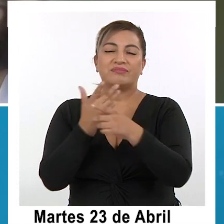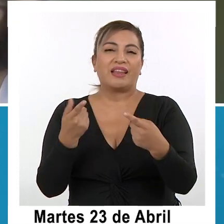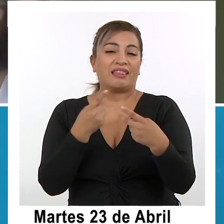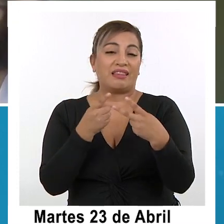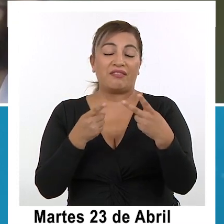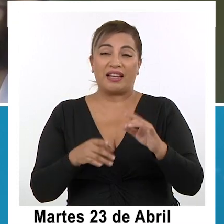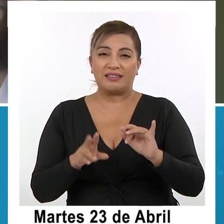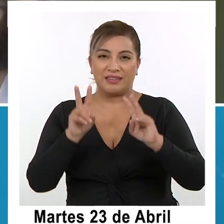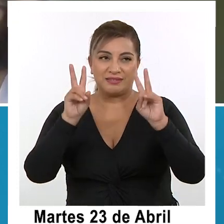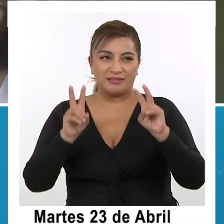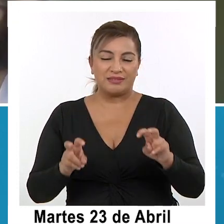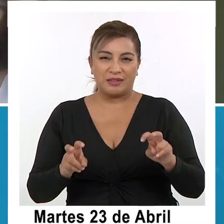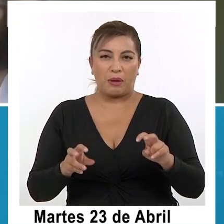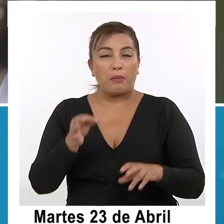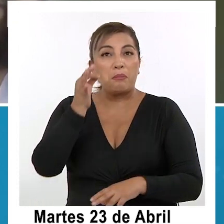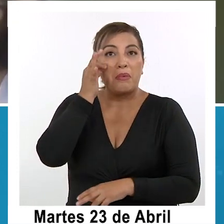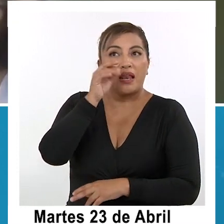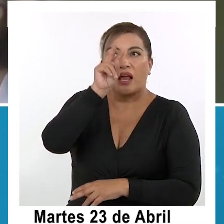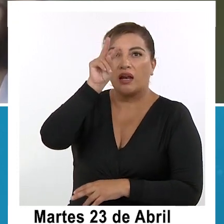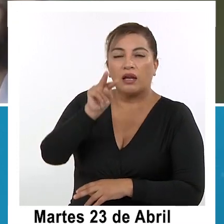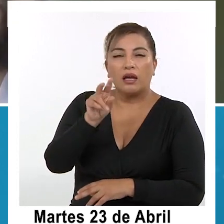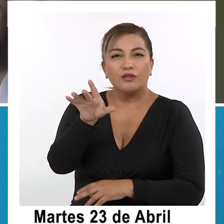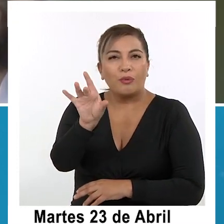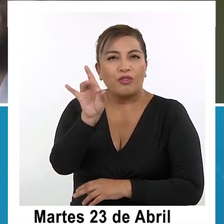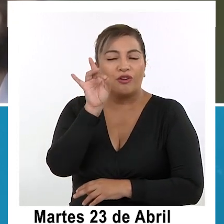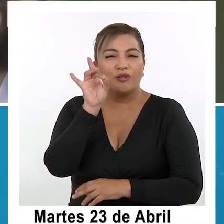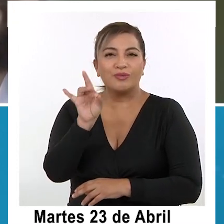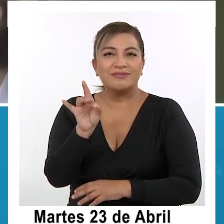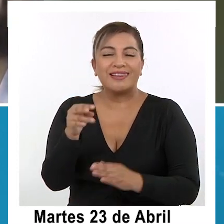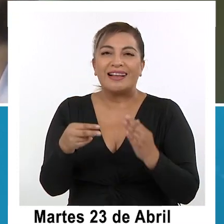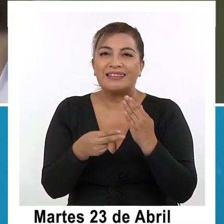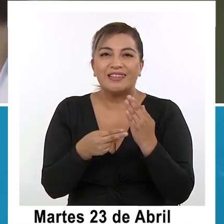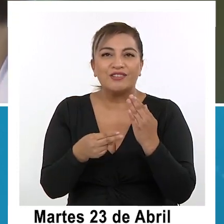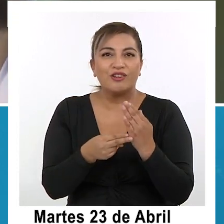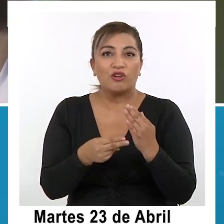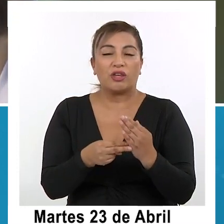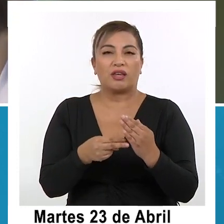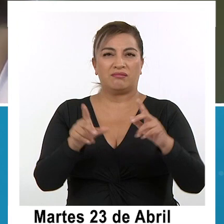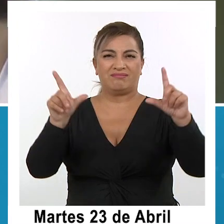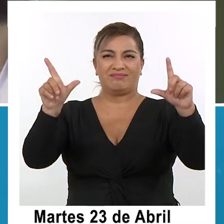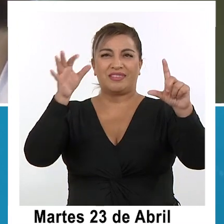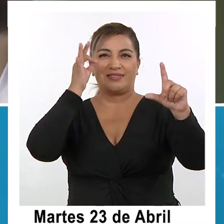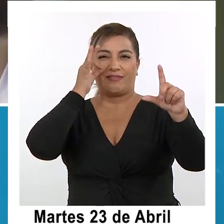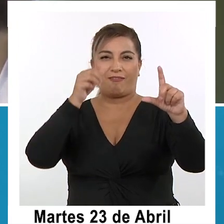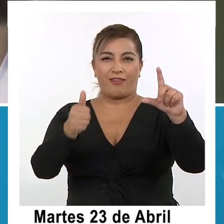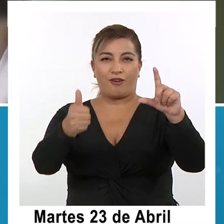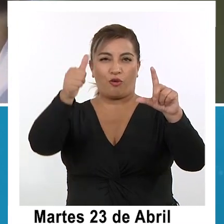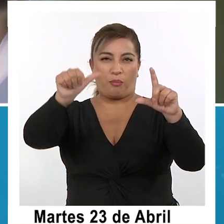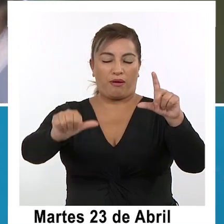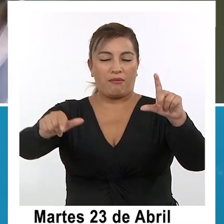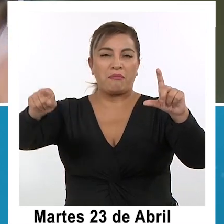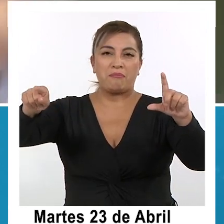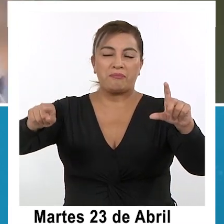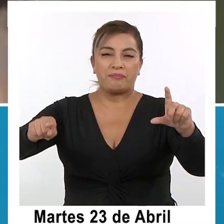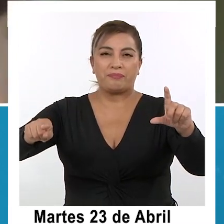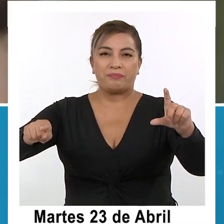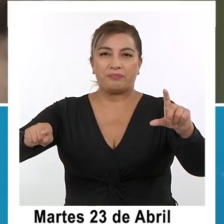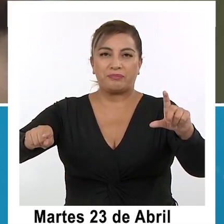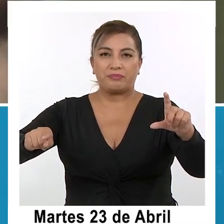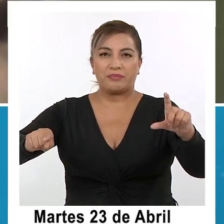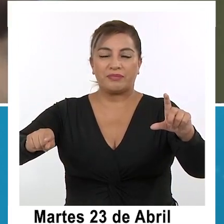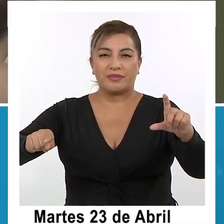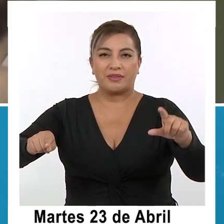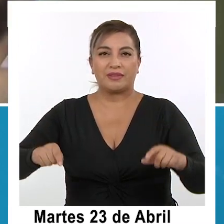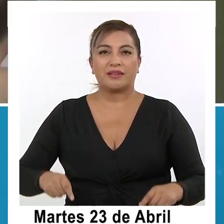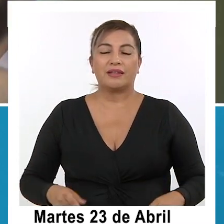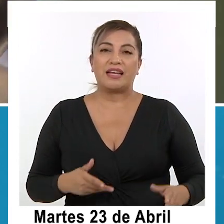sea todo lo que tiene que ver con lo audiovisual y ahí por supuesto que las tecnologías Te fueron exigidas no en la tecnología en la que uno recibe